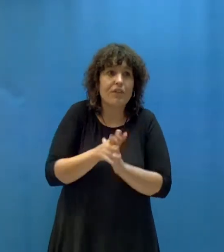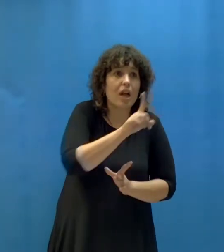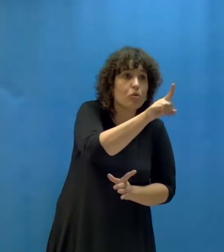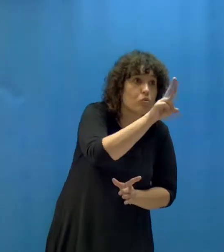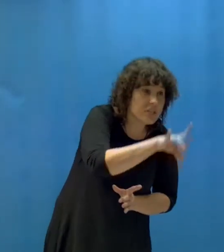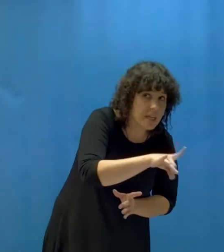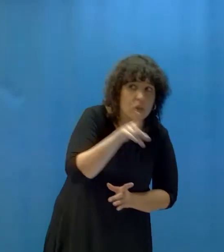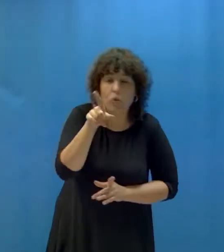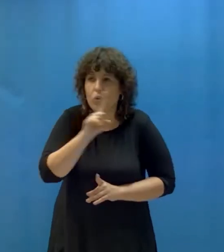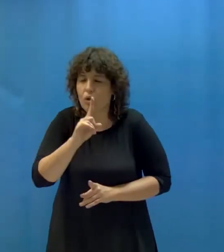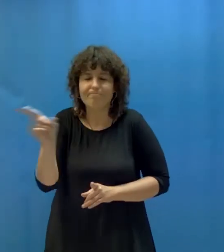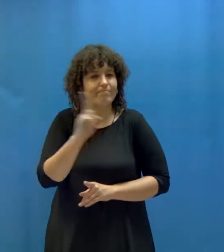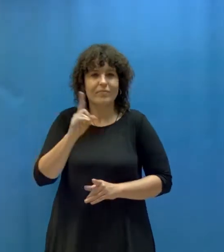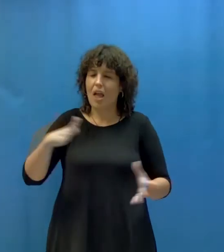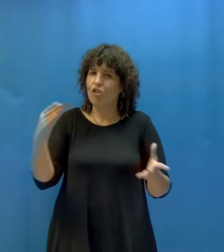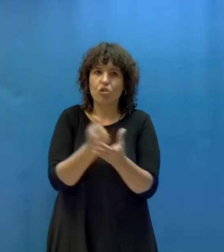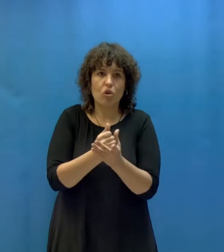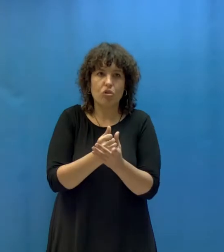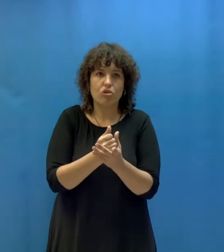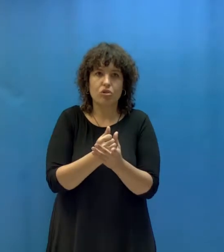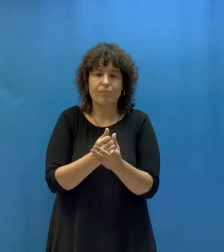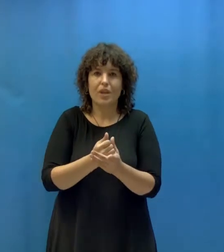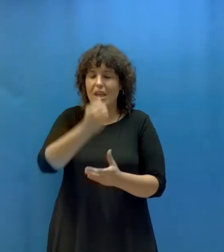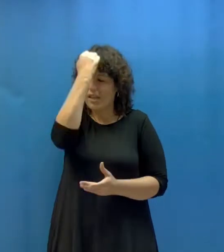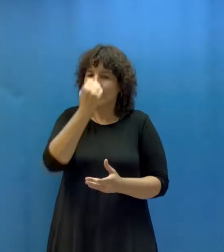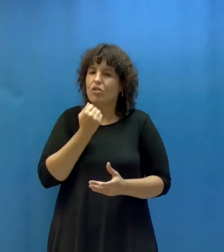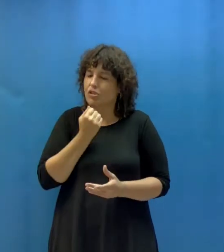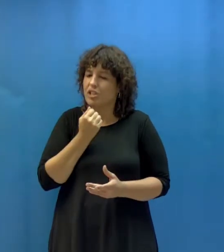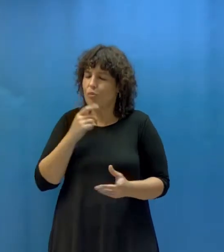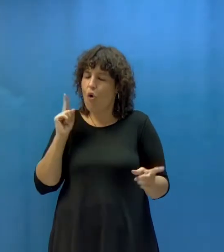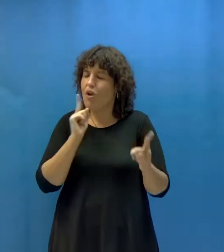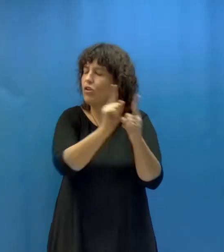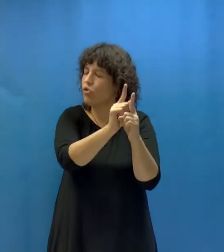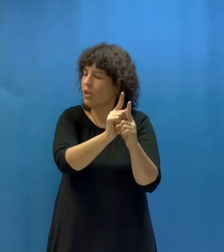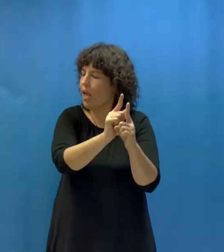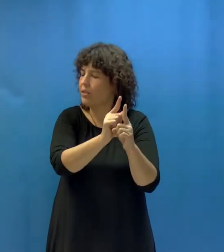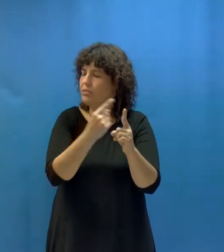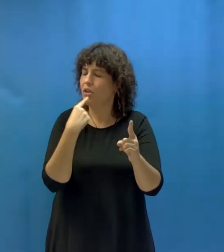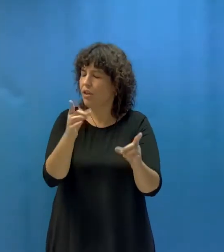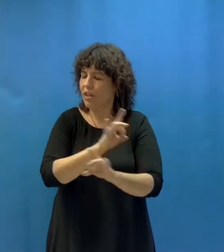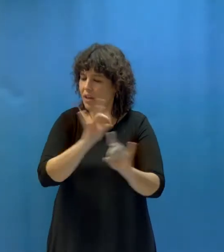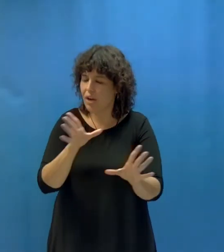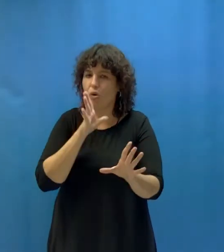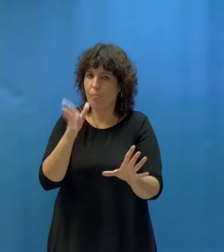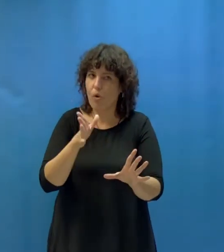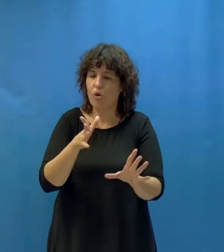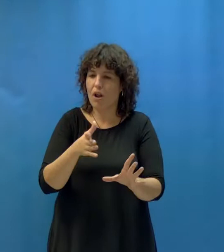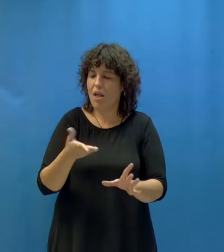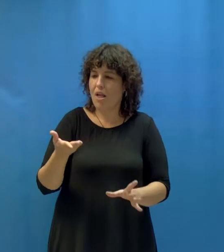tiempo de manifiesto y expreso rechazo del terrorismo que con tan lamentable asiduidad nos azota